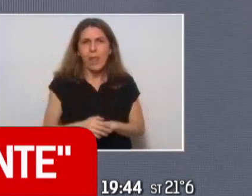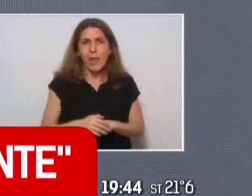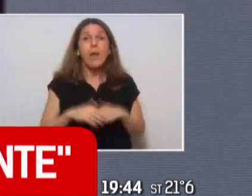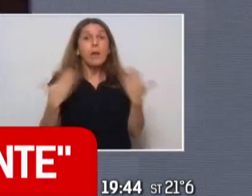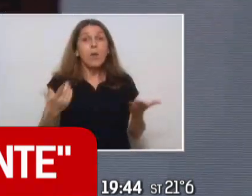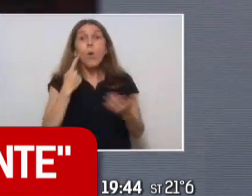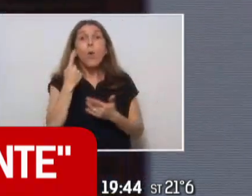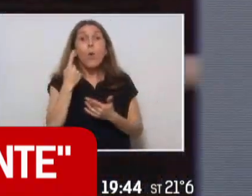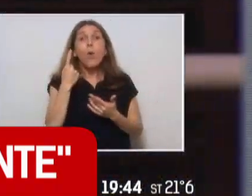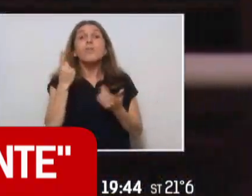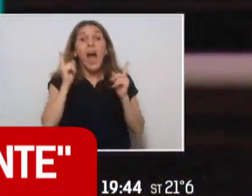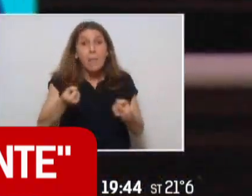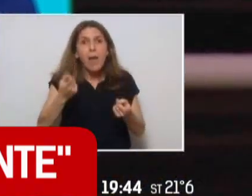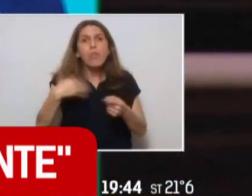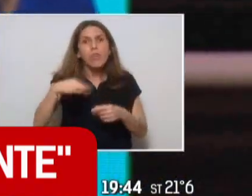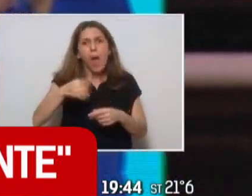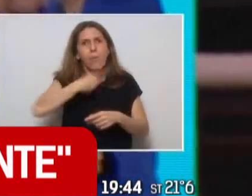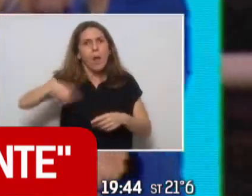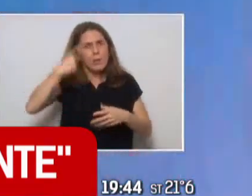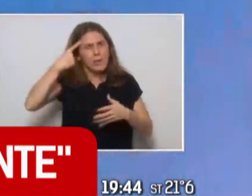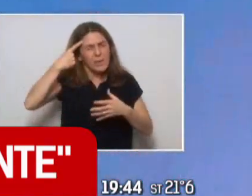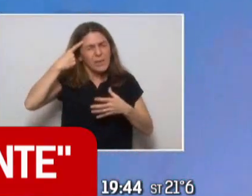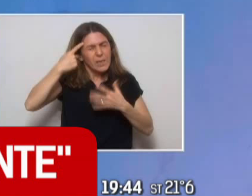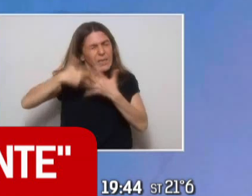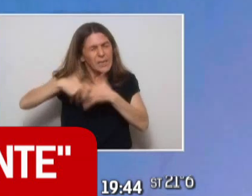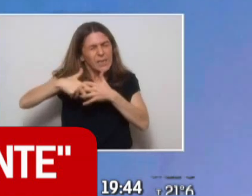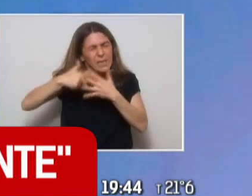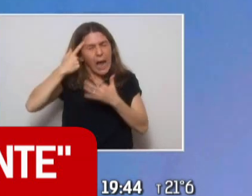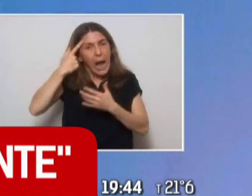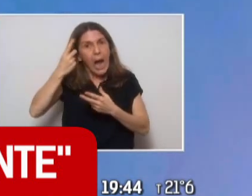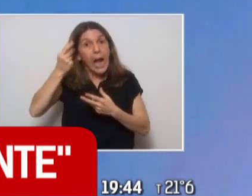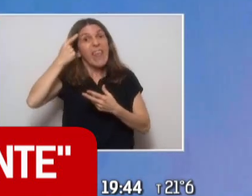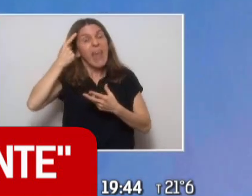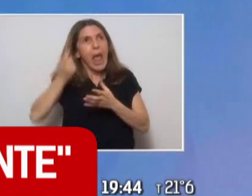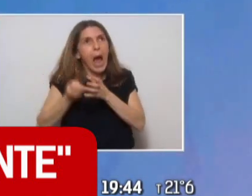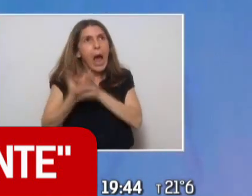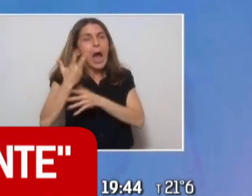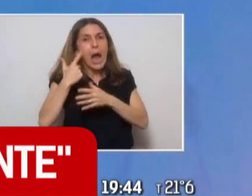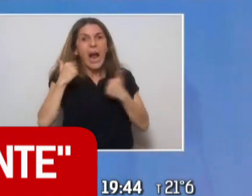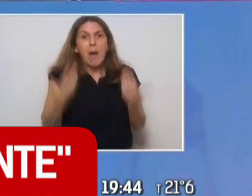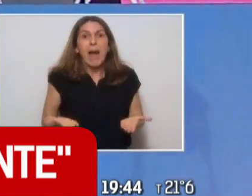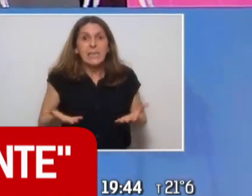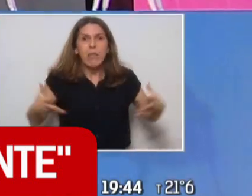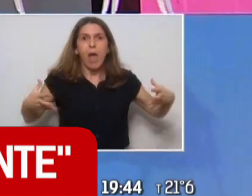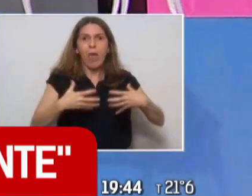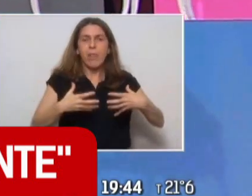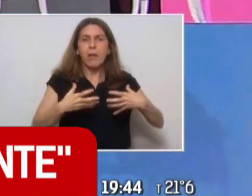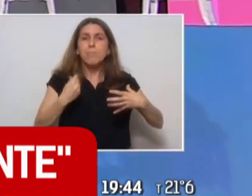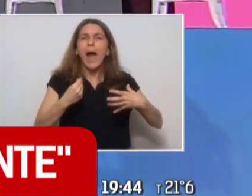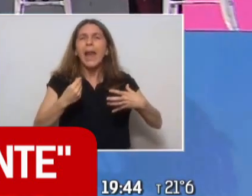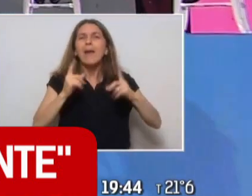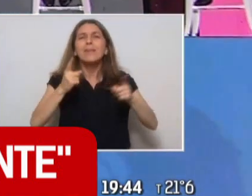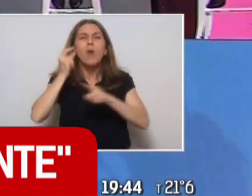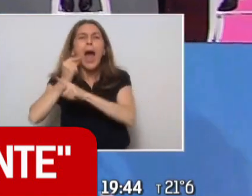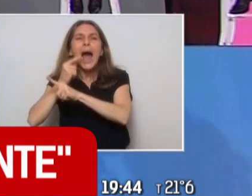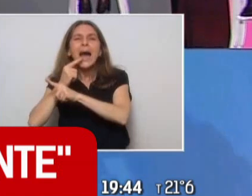más, tuvimos que recurrir a nuestra capacidad y a nuestro ingenio para hacer frente esta vez como le gusta decir